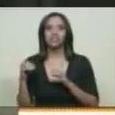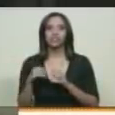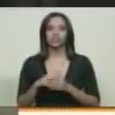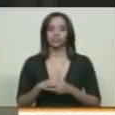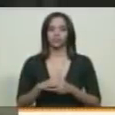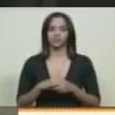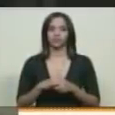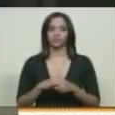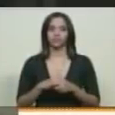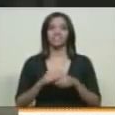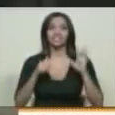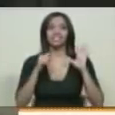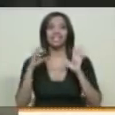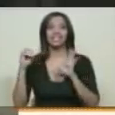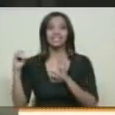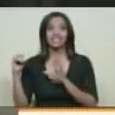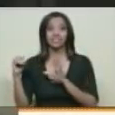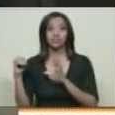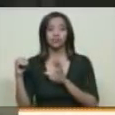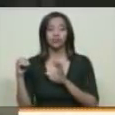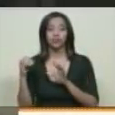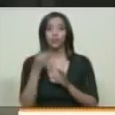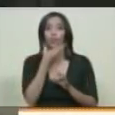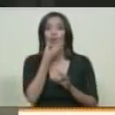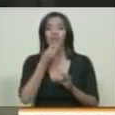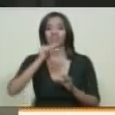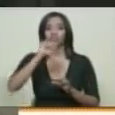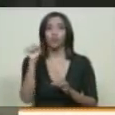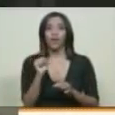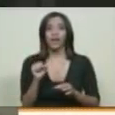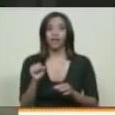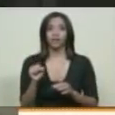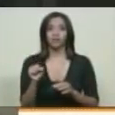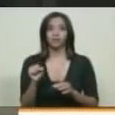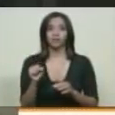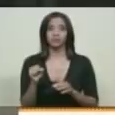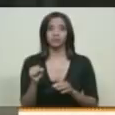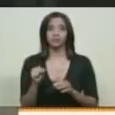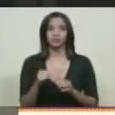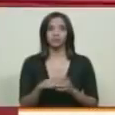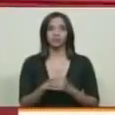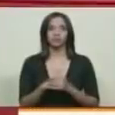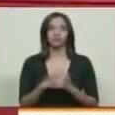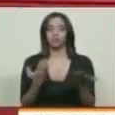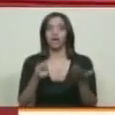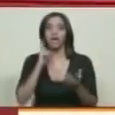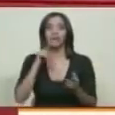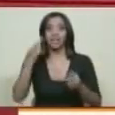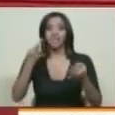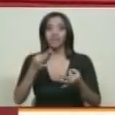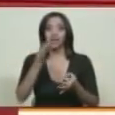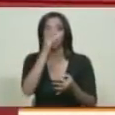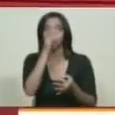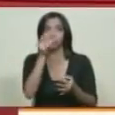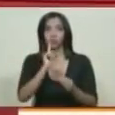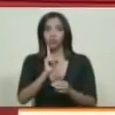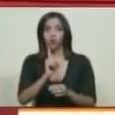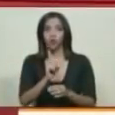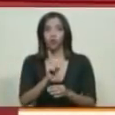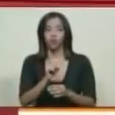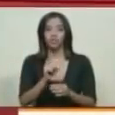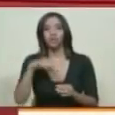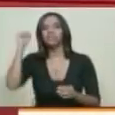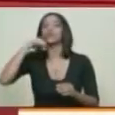antes. 600. Millones de los de antes. 600 entre 600. Sí, 600. O sea, ahí está. O sea, no es mentira, no es mamadera de gallo. Y acabo de montar un